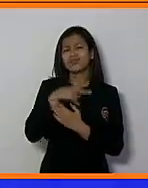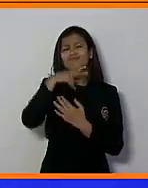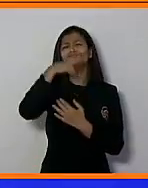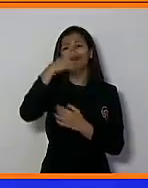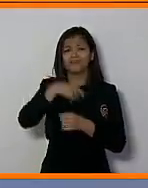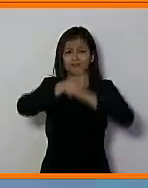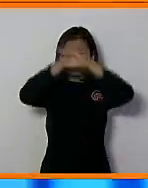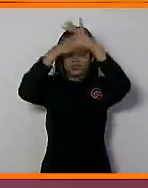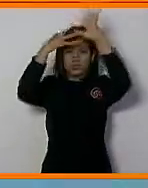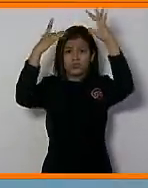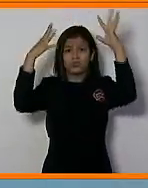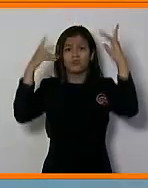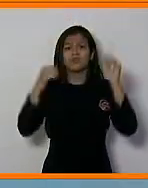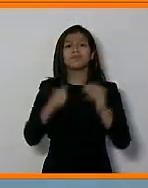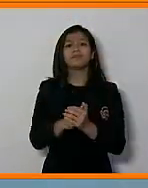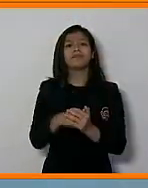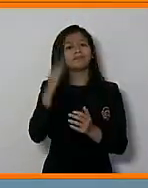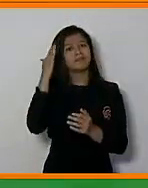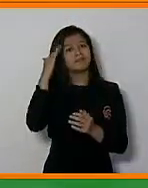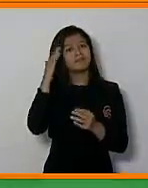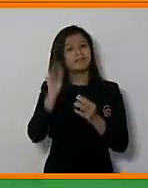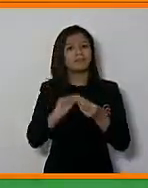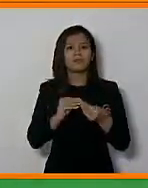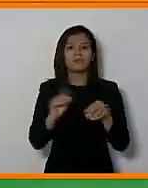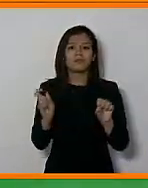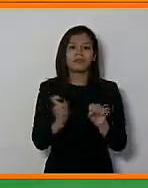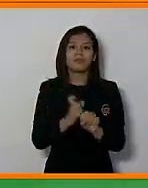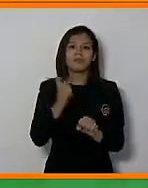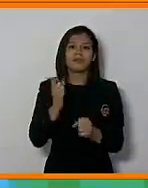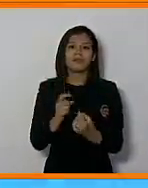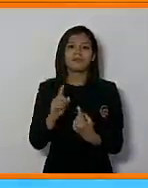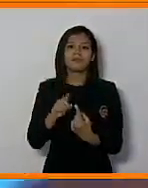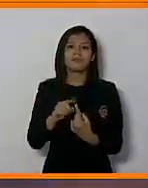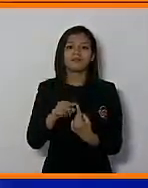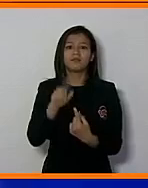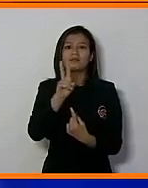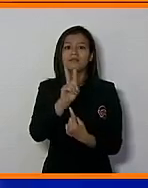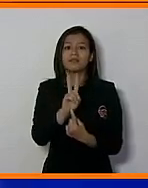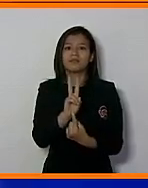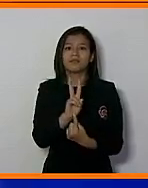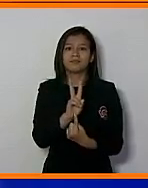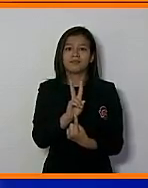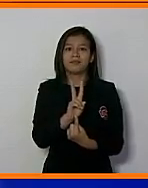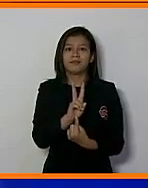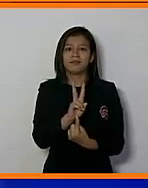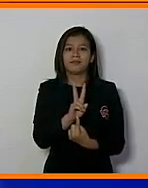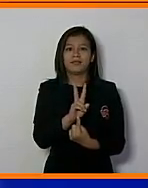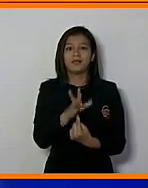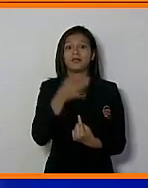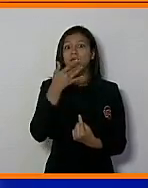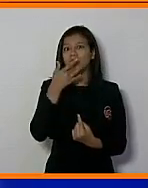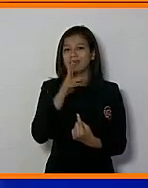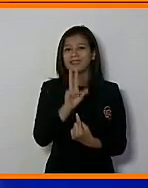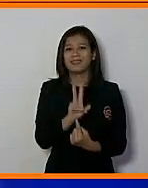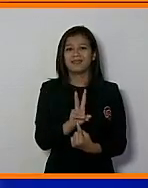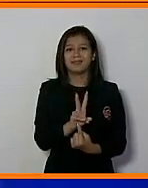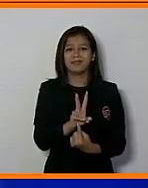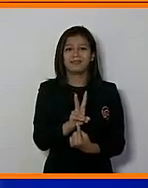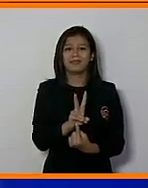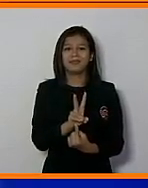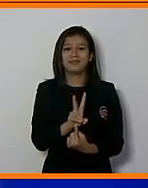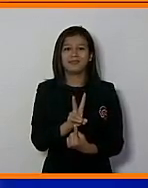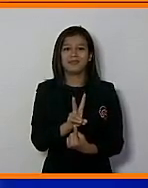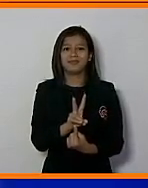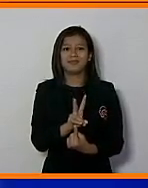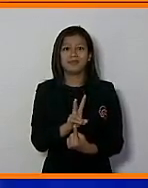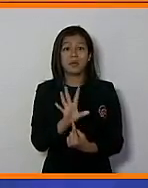realidad. Viene su primer dígito, atentos. Este es el 2. Segundo dígito, suerte. Porque